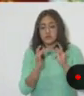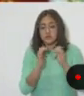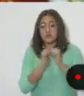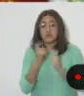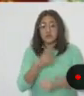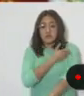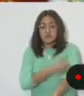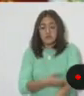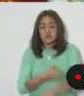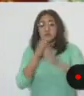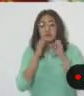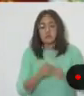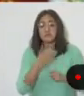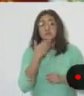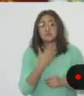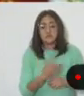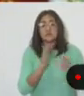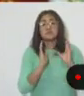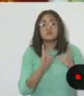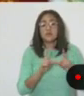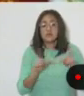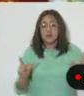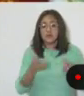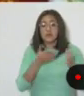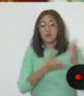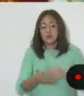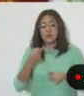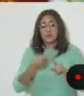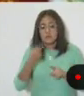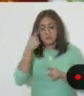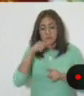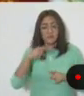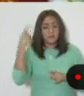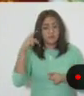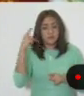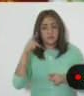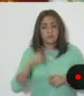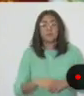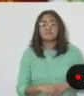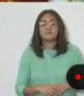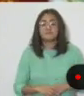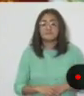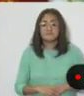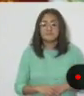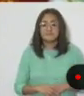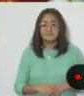sus familiares, que se encontraban bien y que ya estaban en camino de regreso a casa aquí al Estado de Puebla.